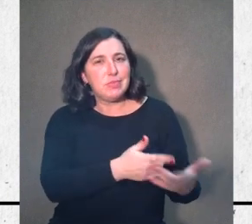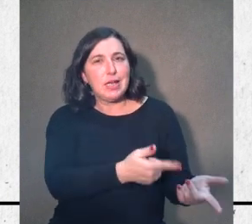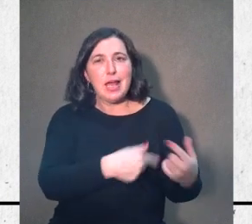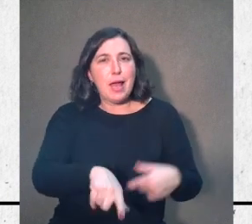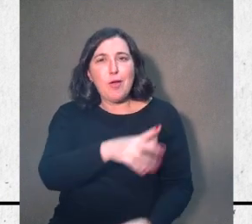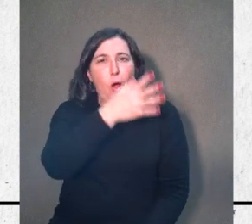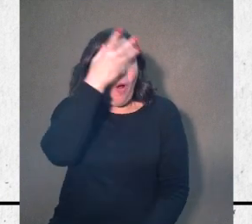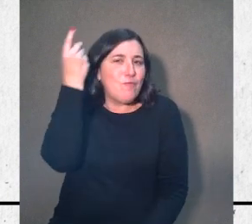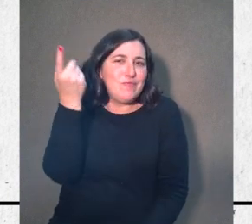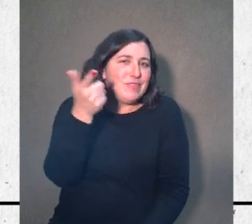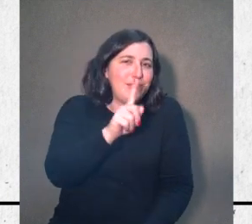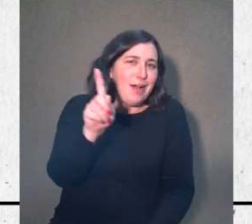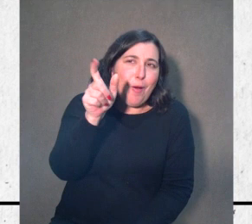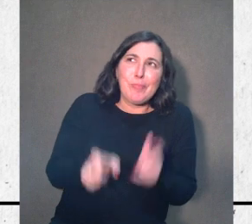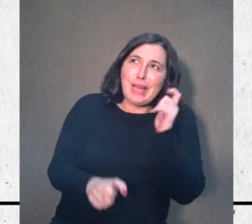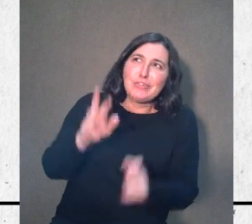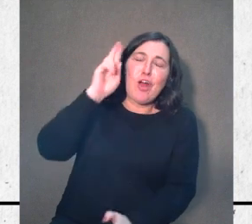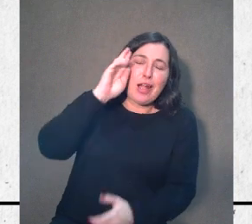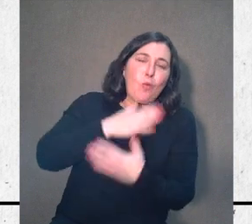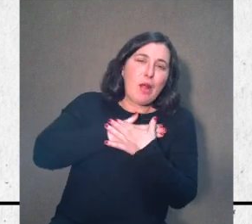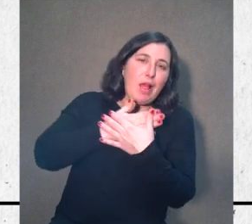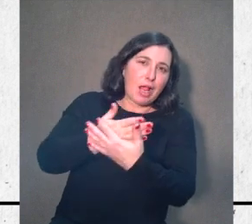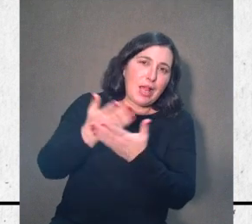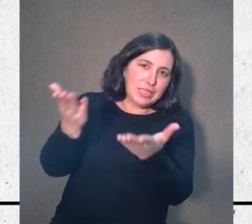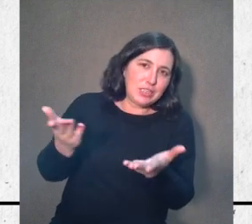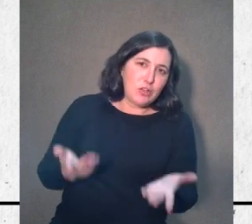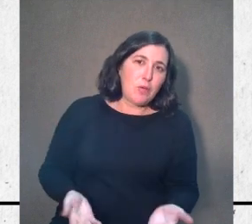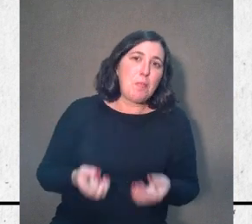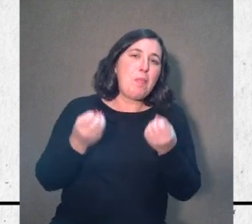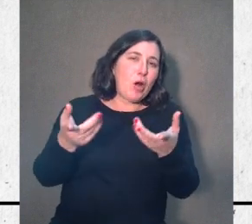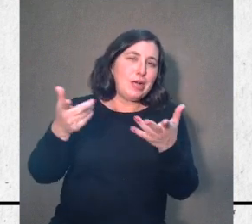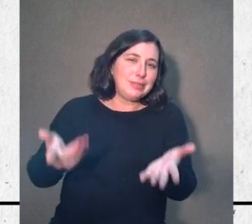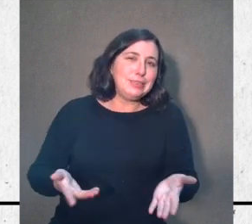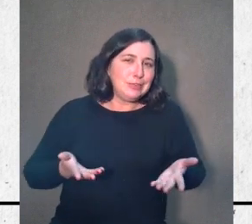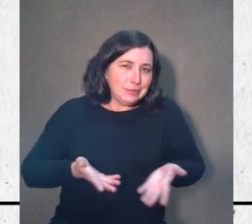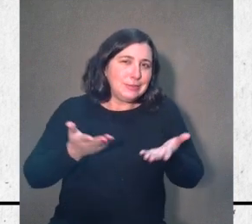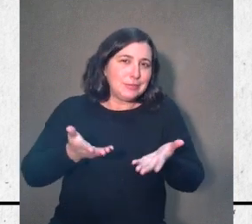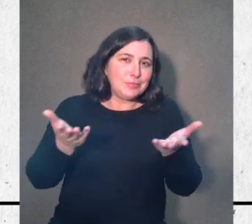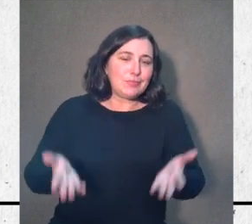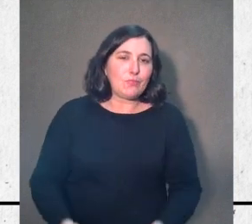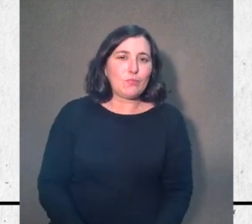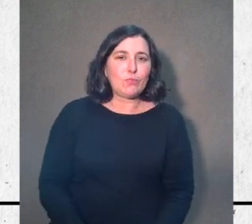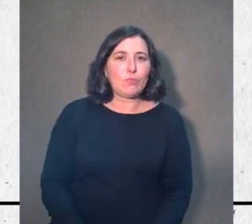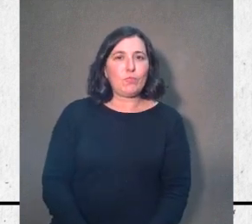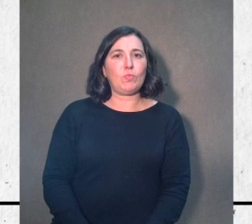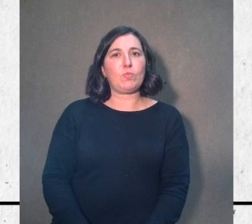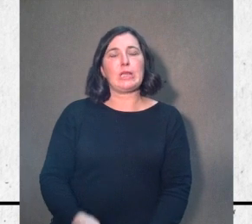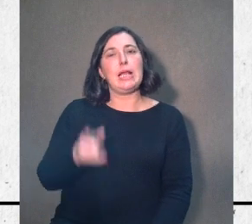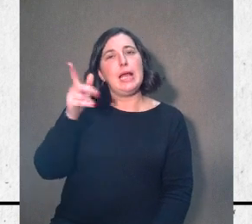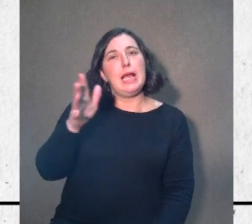¿no? Porque eso es algo que se cosecha. Esencial en la vida de los artistas ir en busca del maestro,